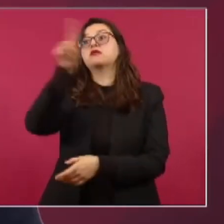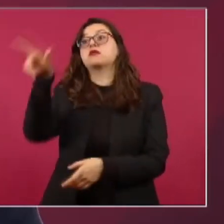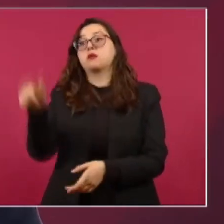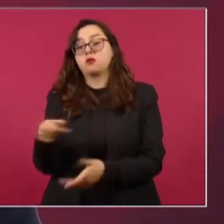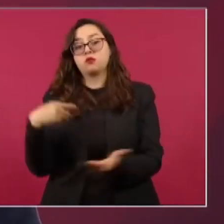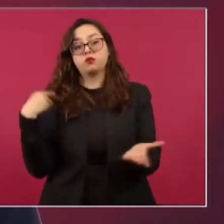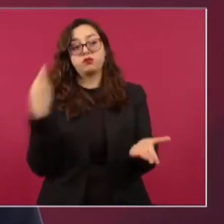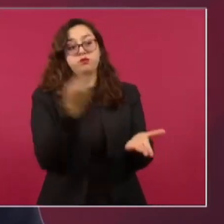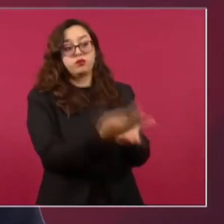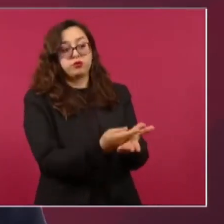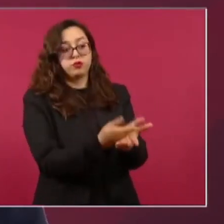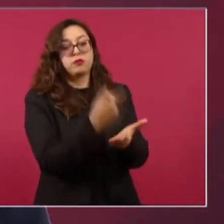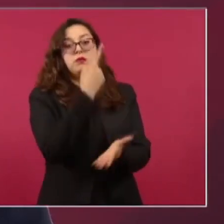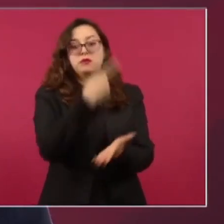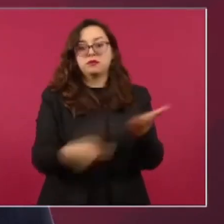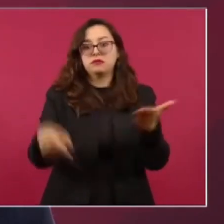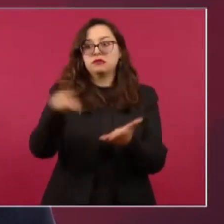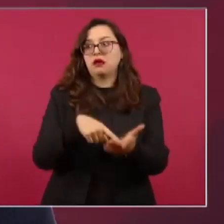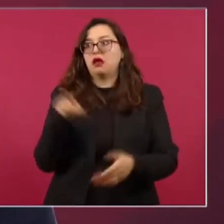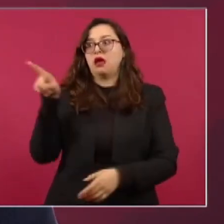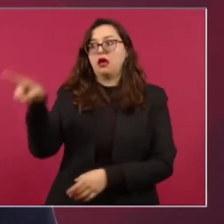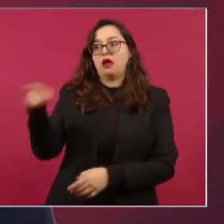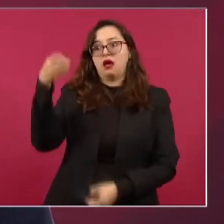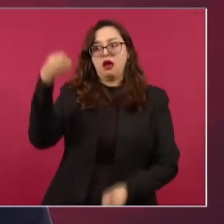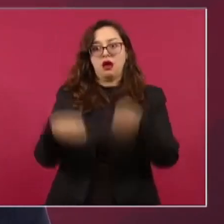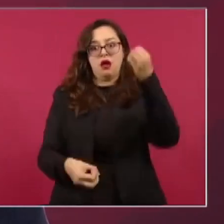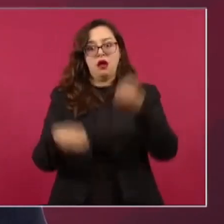rector, que no evadan la